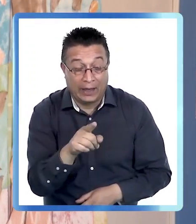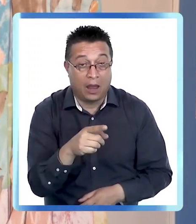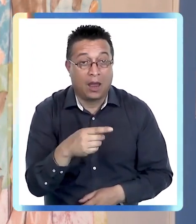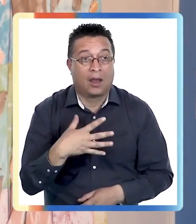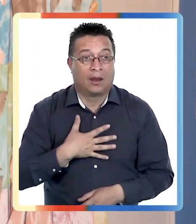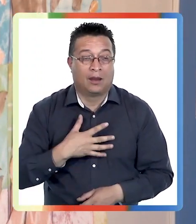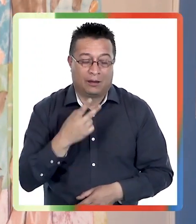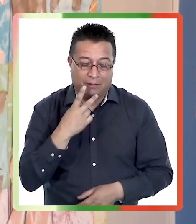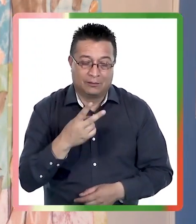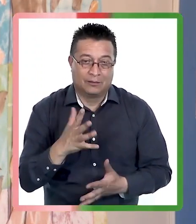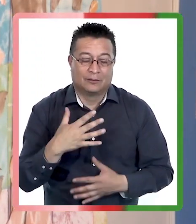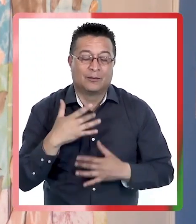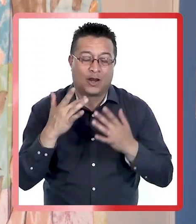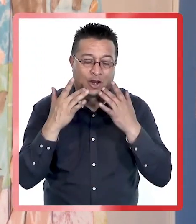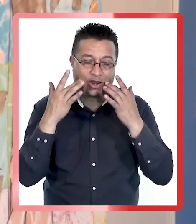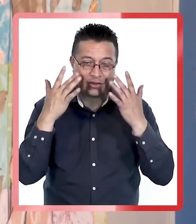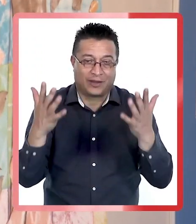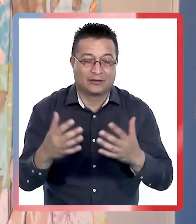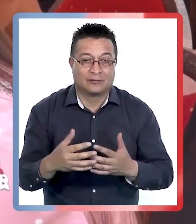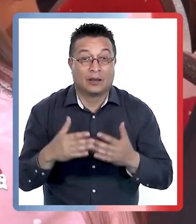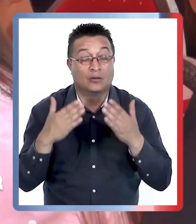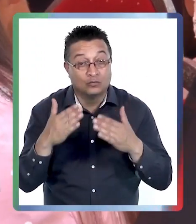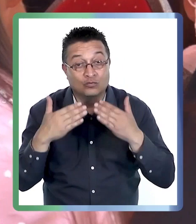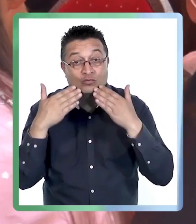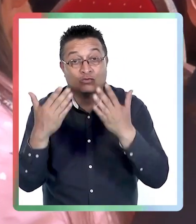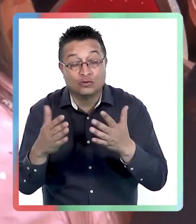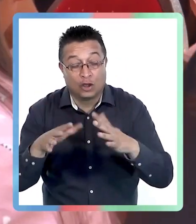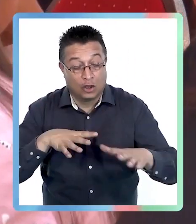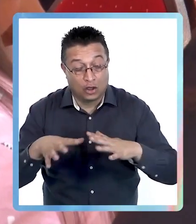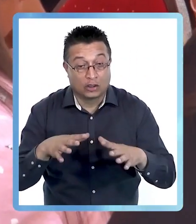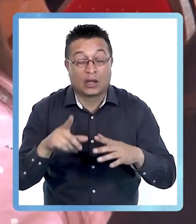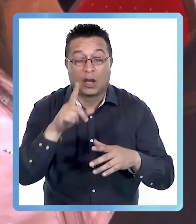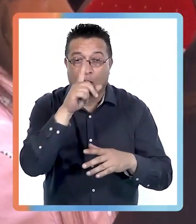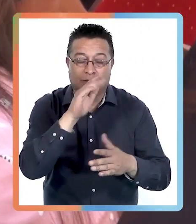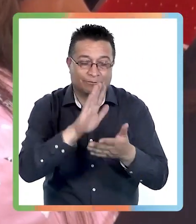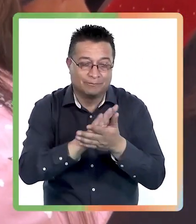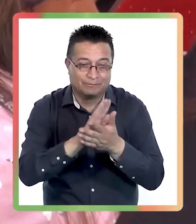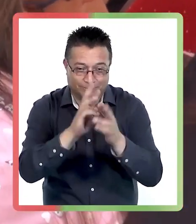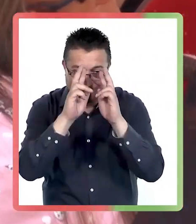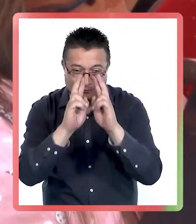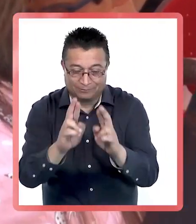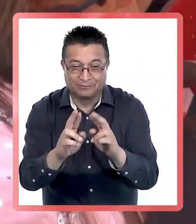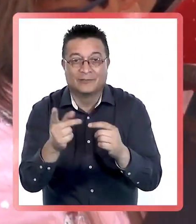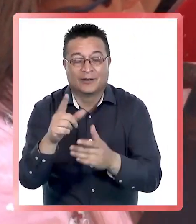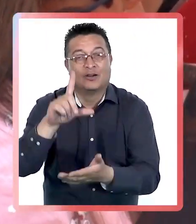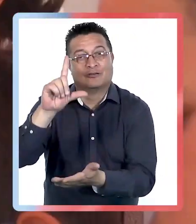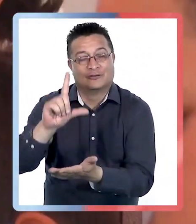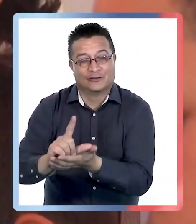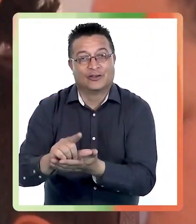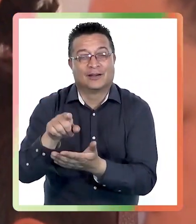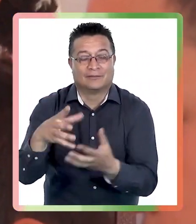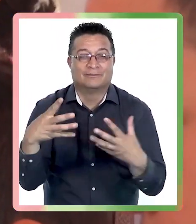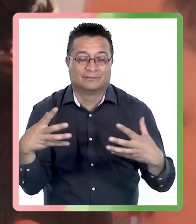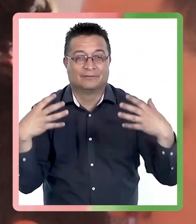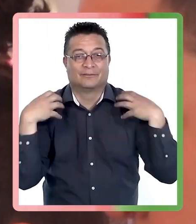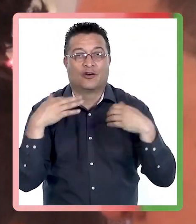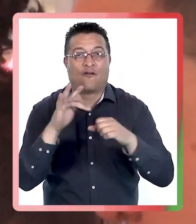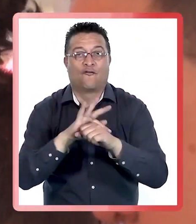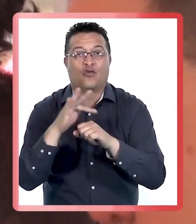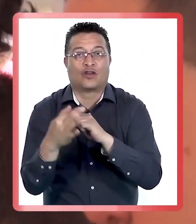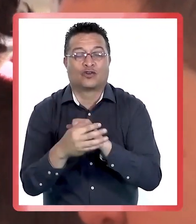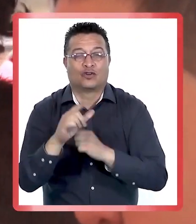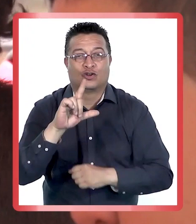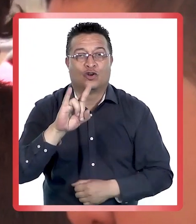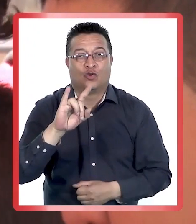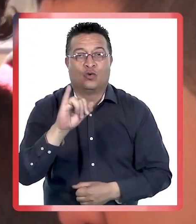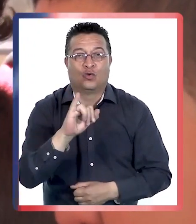me me parece gratificante la entrega se materializó en una ceremonia realizada en el establecimiento a cargo